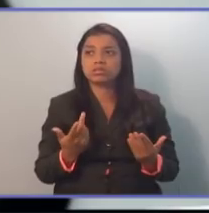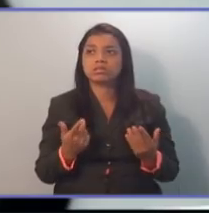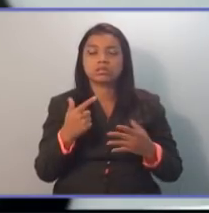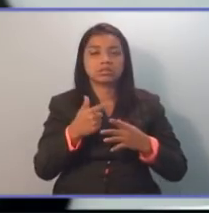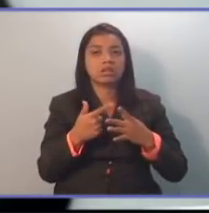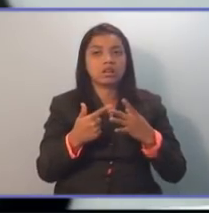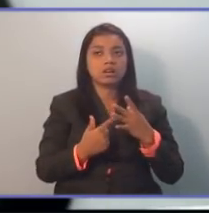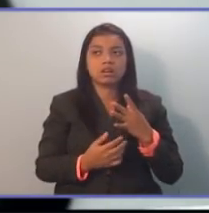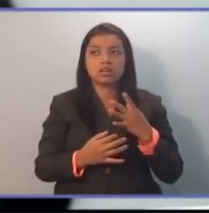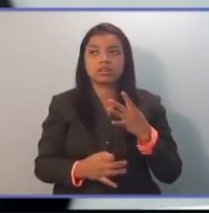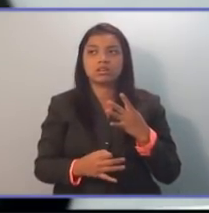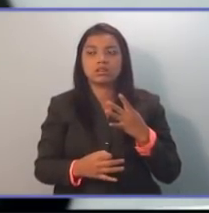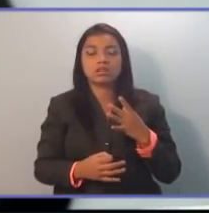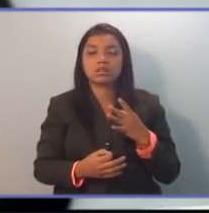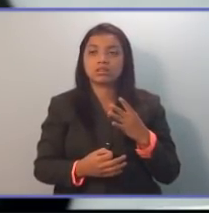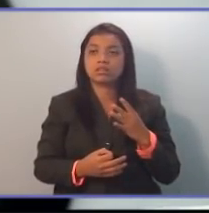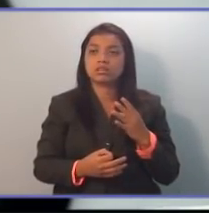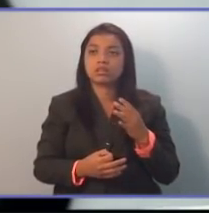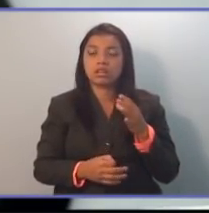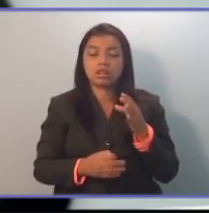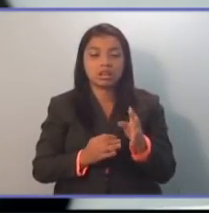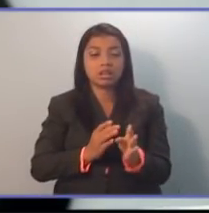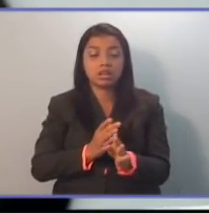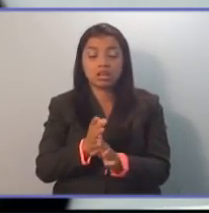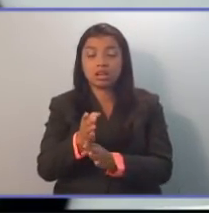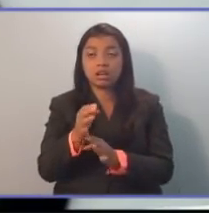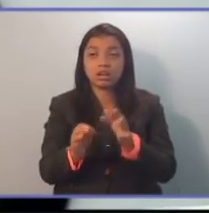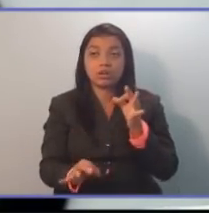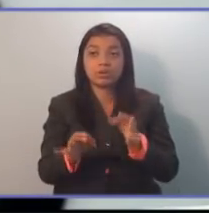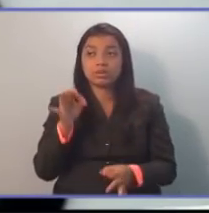carrera judicial, que en una de sus